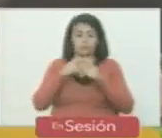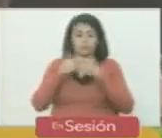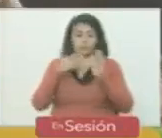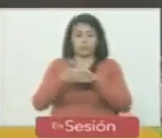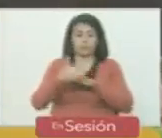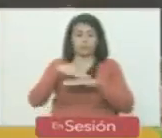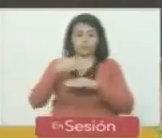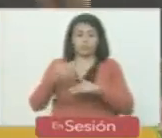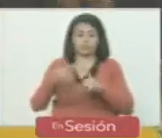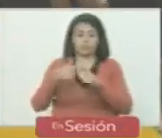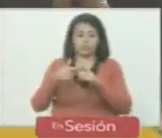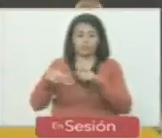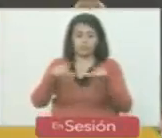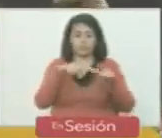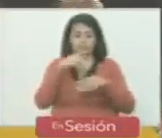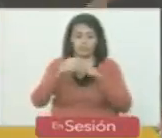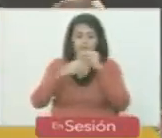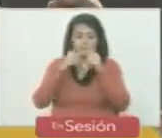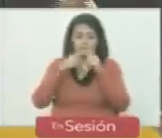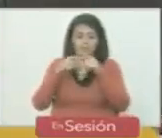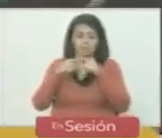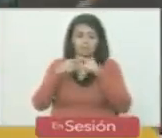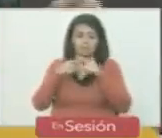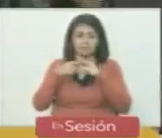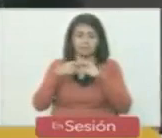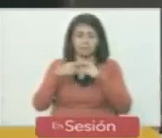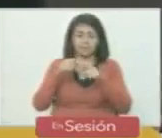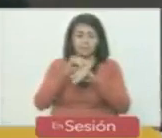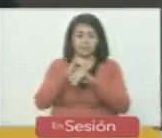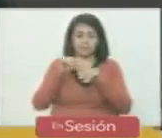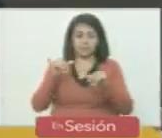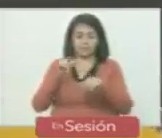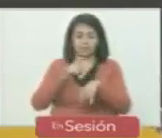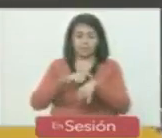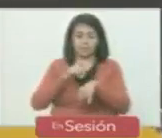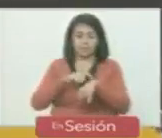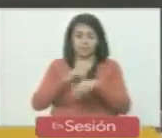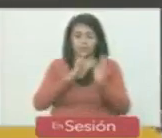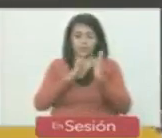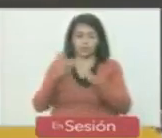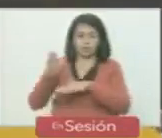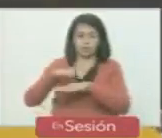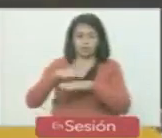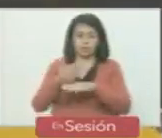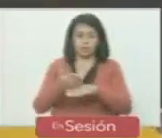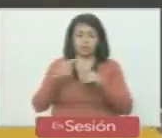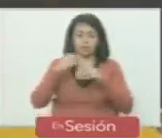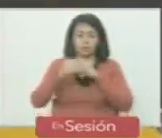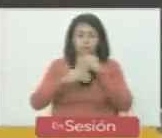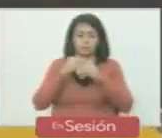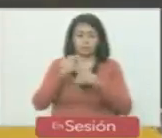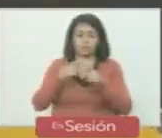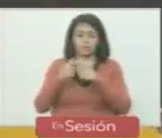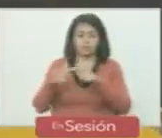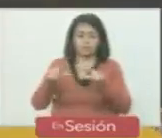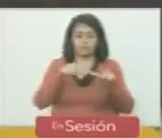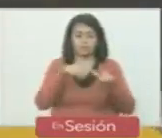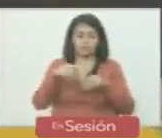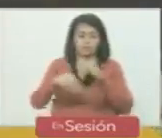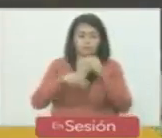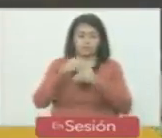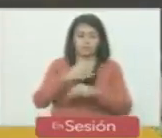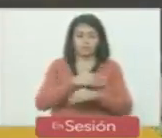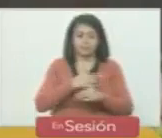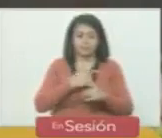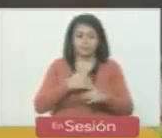el precursor de el diputado, está fuera de orden. Bueno, pero ya vamos a terminar, presidente.